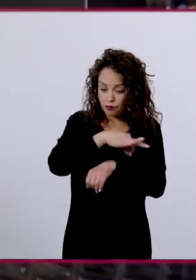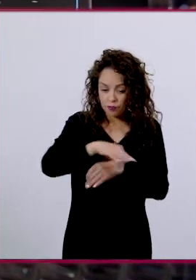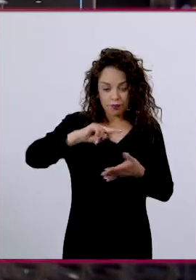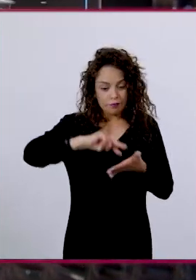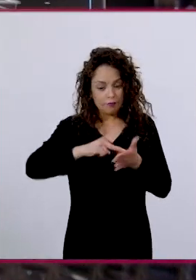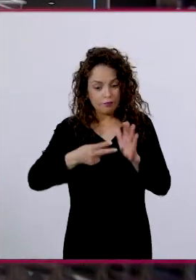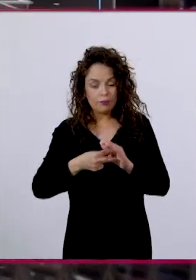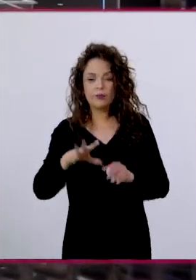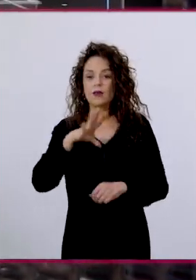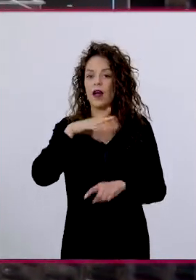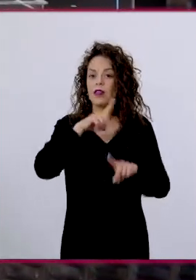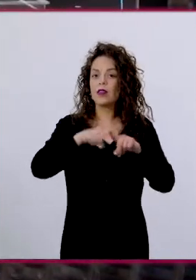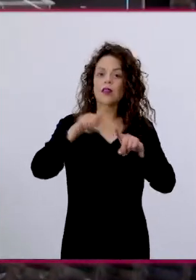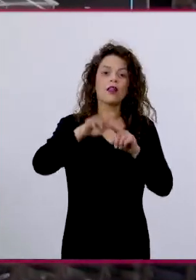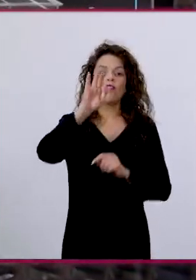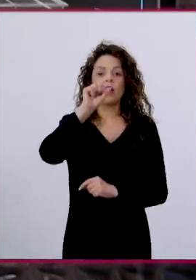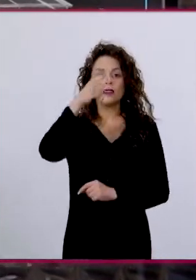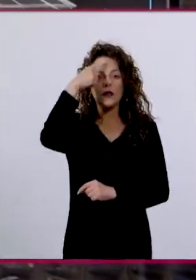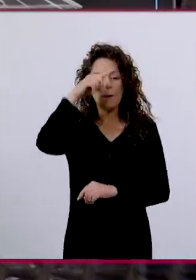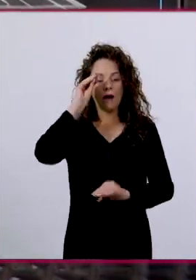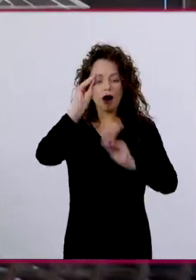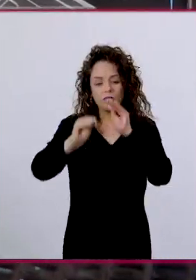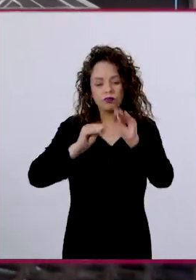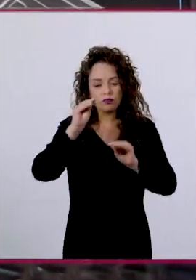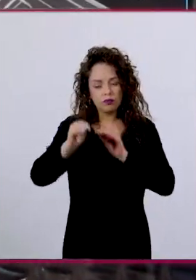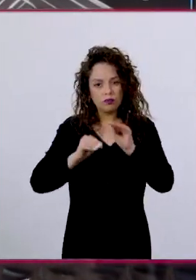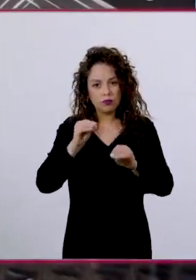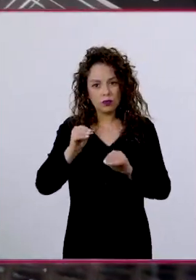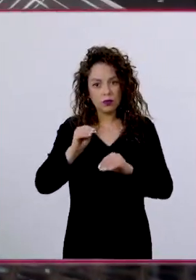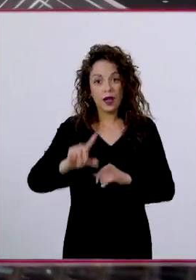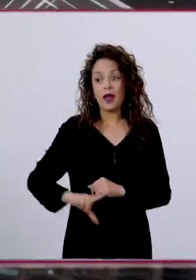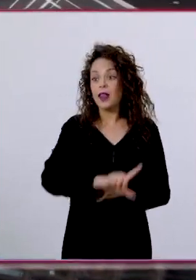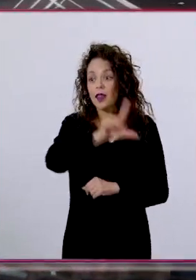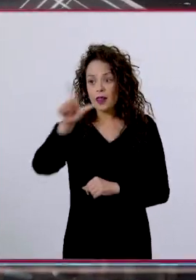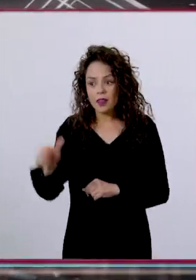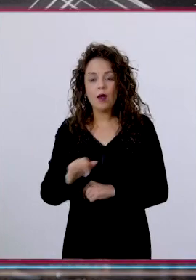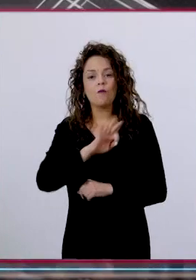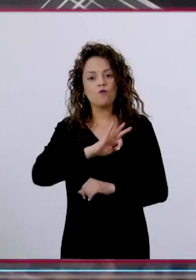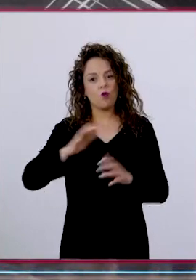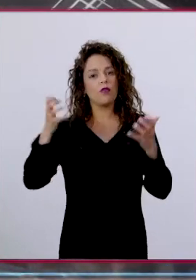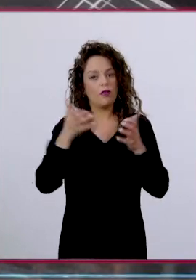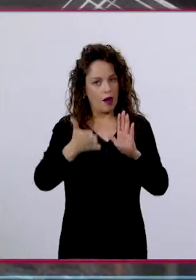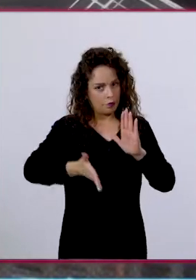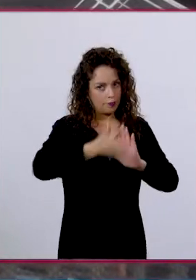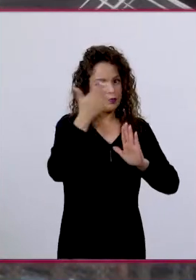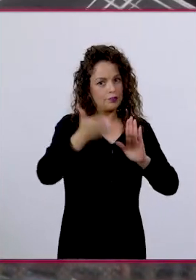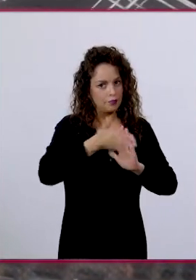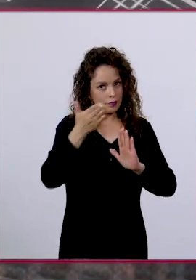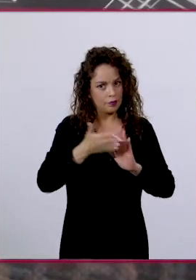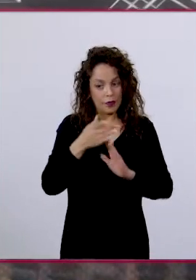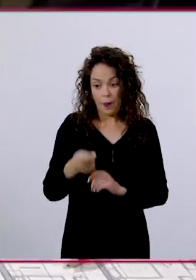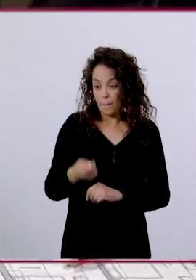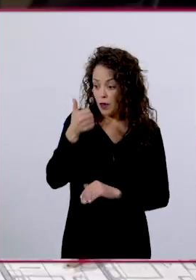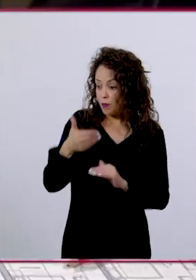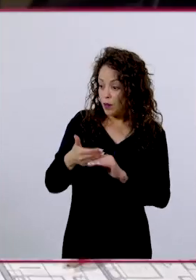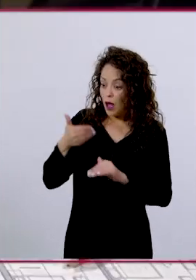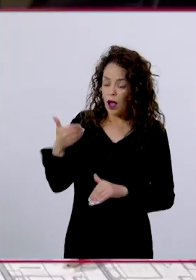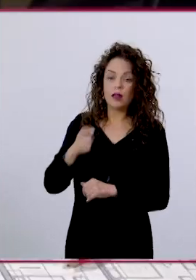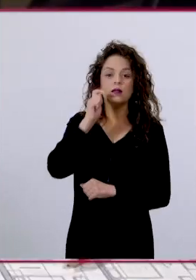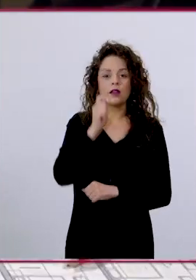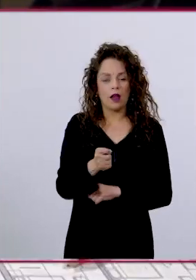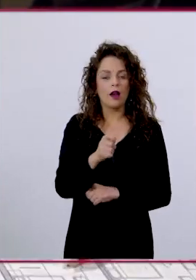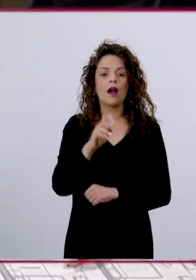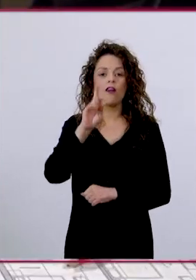varias fases de diseño y proyección antes de ejecutar una construcción. Pueden existir más fases, pero